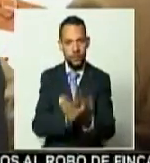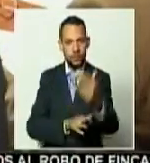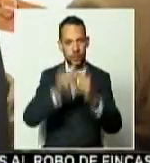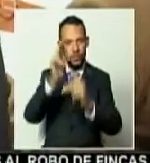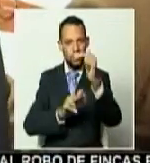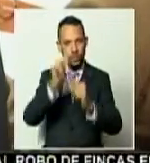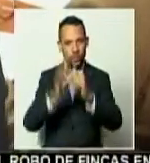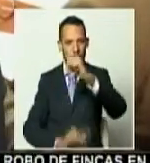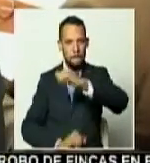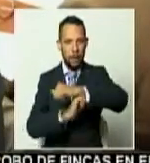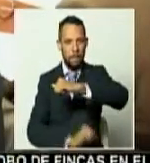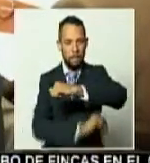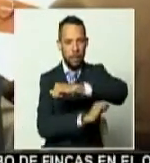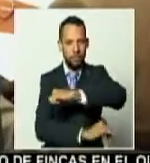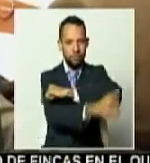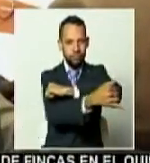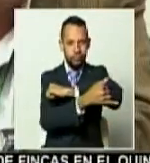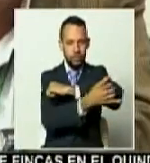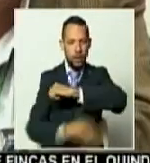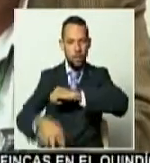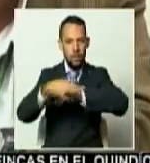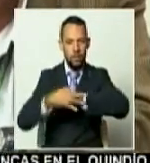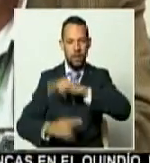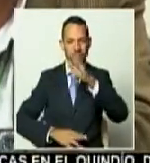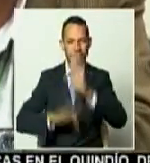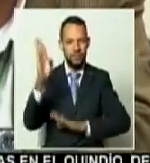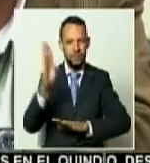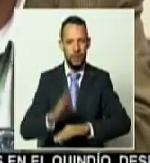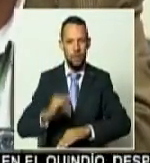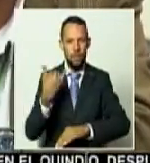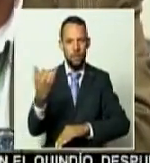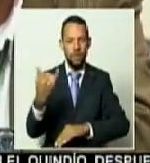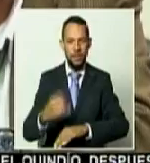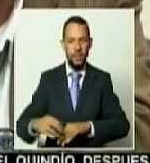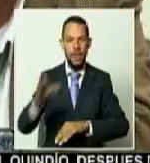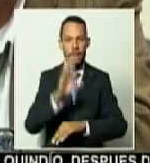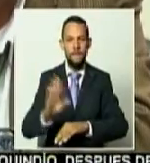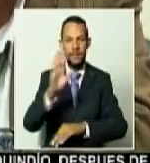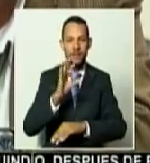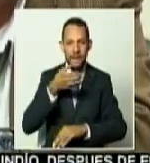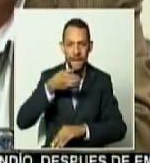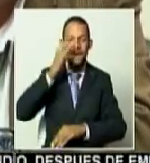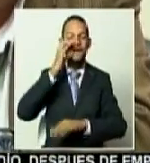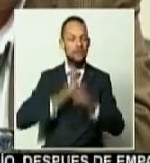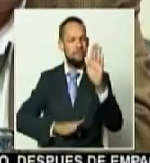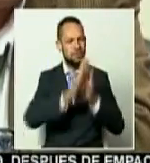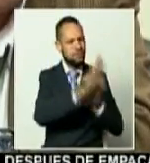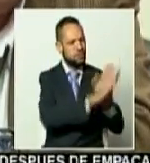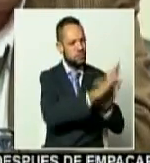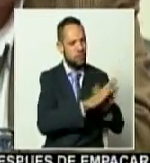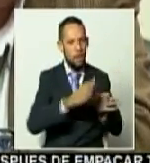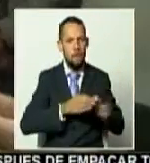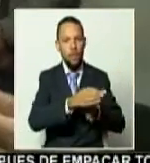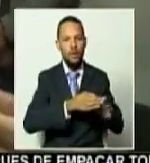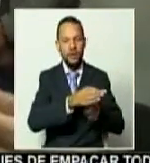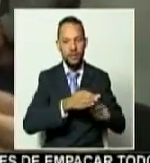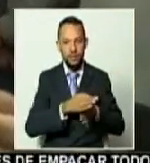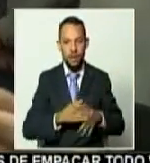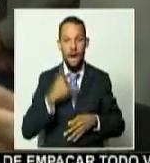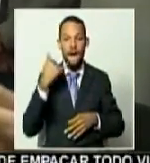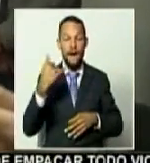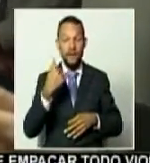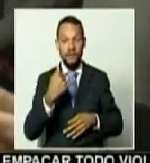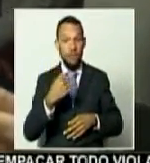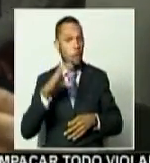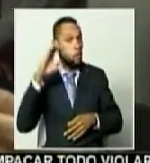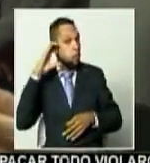educación presencial fortalecerá el desarrollo de todo el oriente del departamento. poder decir que en el oriente de Caldas, en